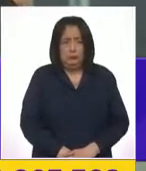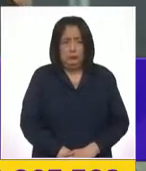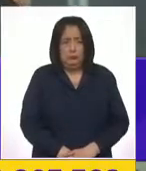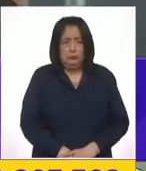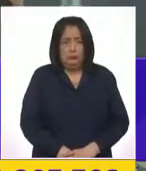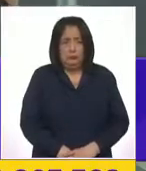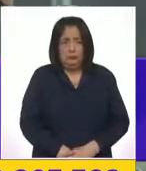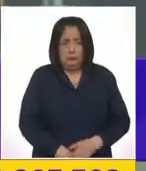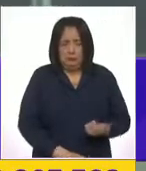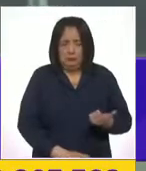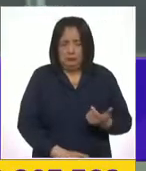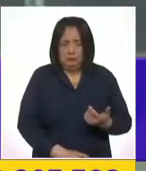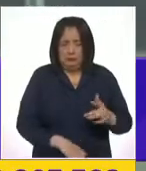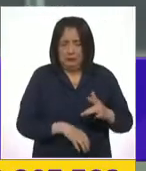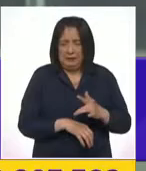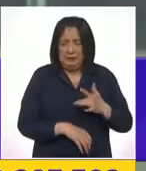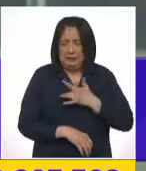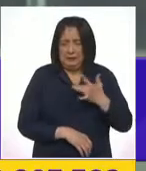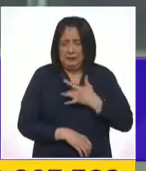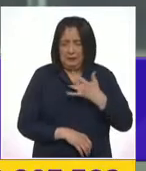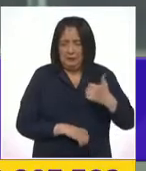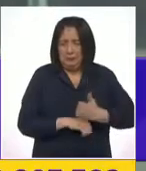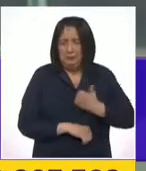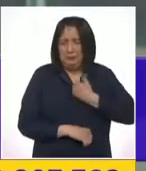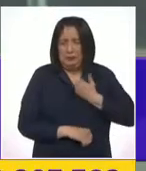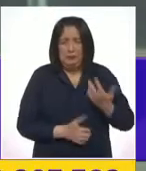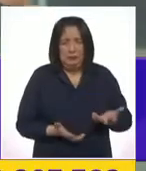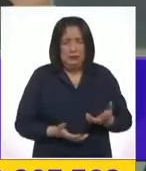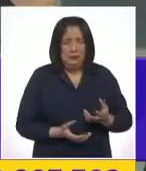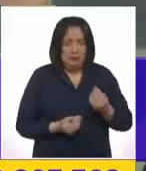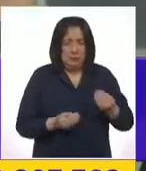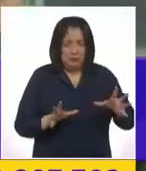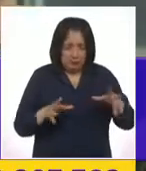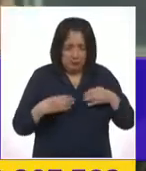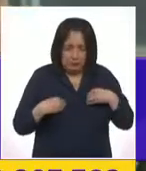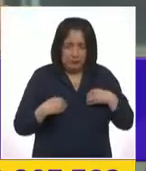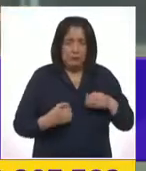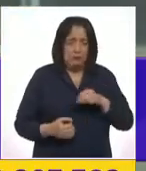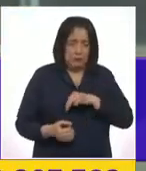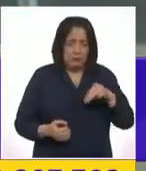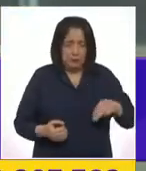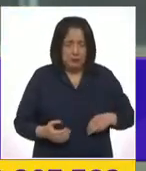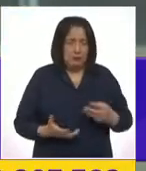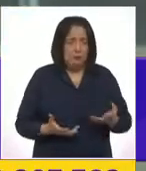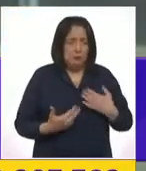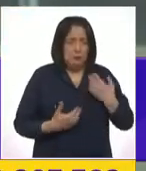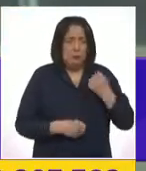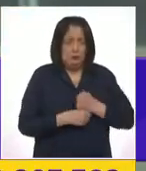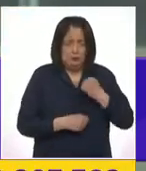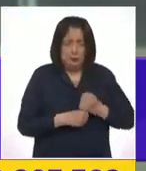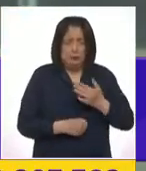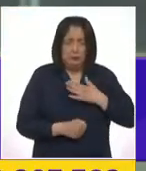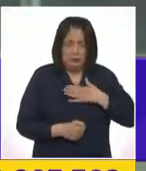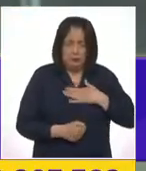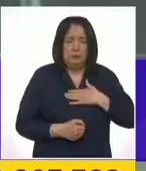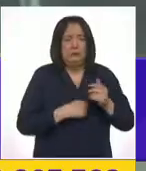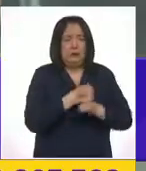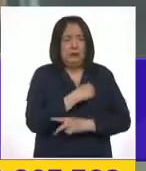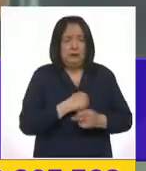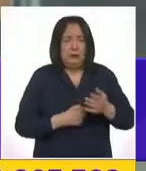Ministro. Me siento tan culpable de que por haber aceptado este cargo, por haber trabajado por mi país, por mi